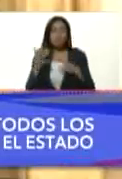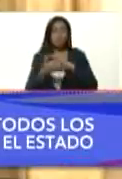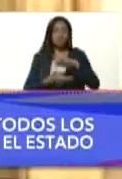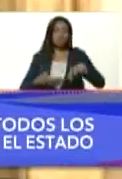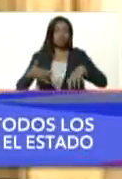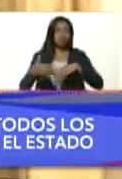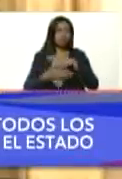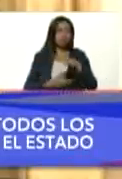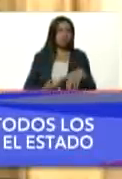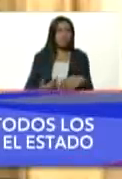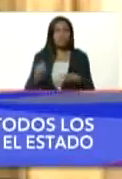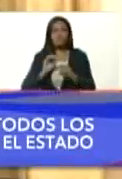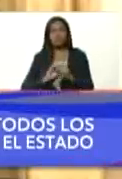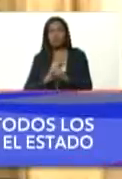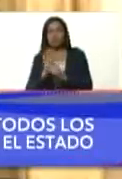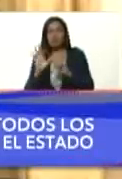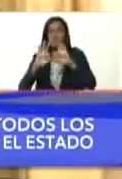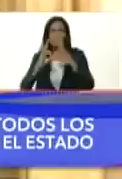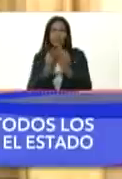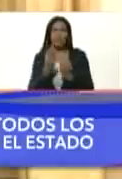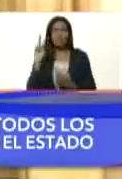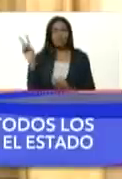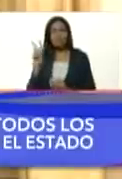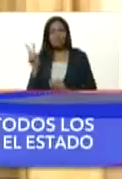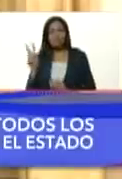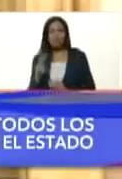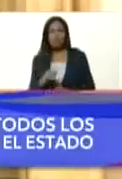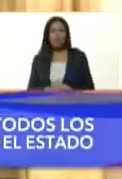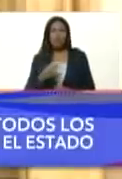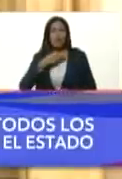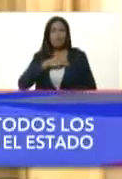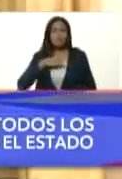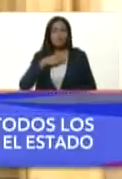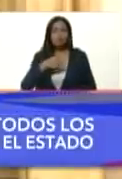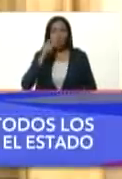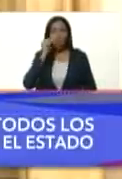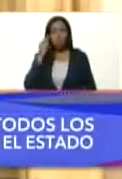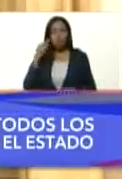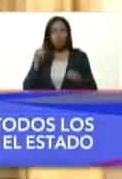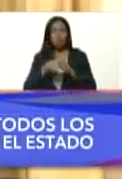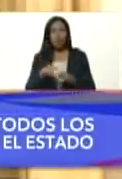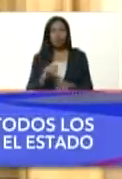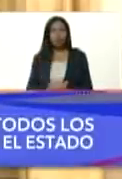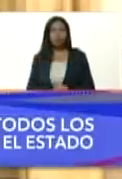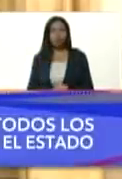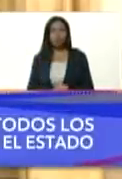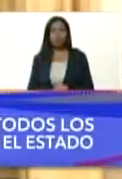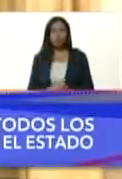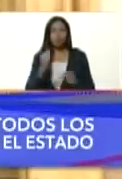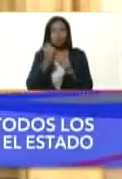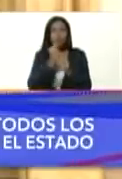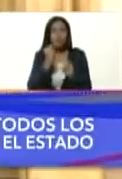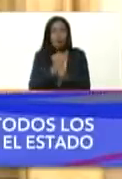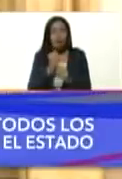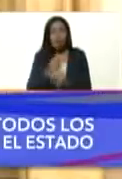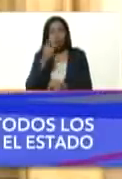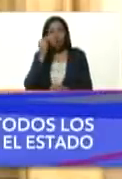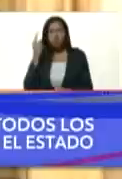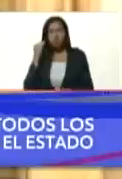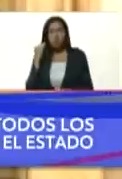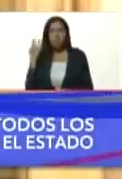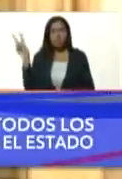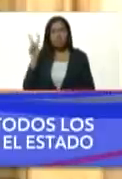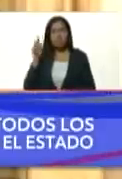del coronavirus para la familia venezolana, para las misiones, grandes misiones y para los trabajadores y trabajadoras